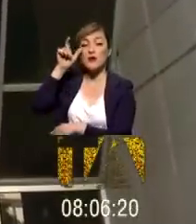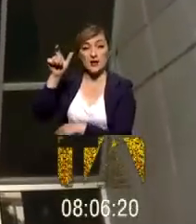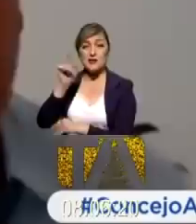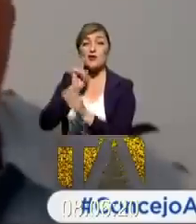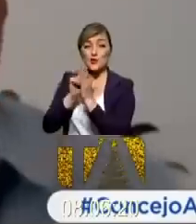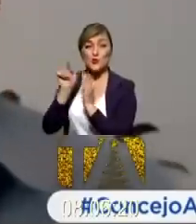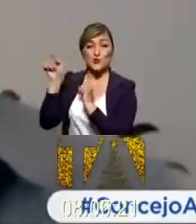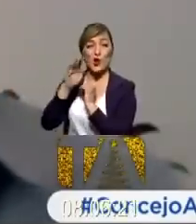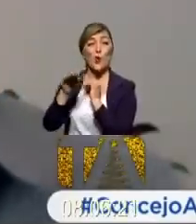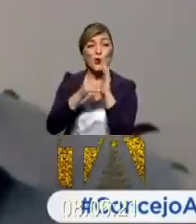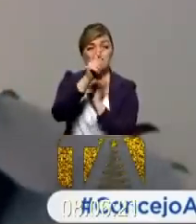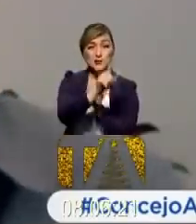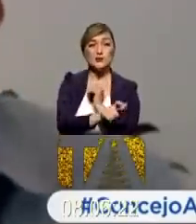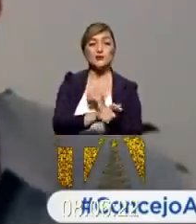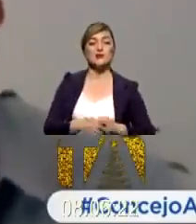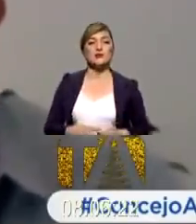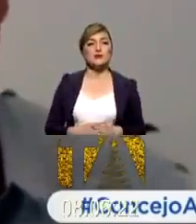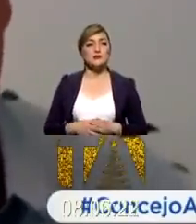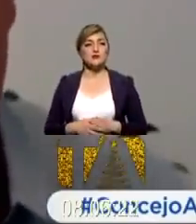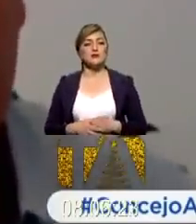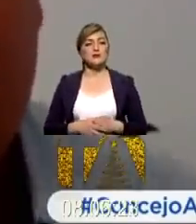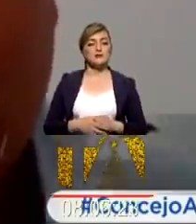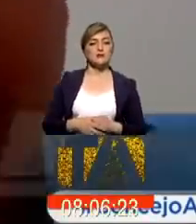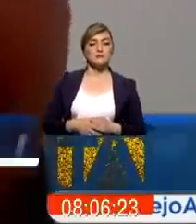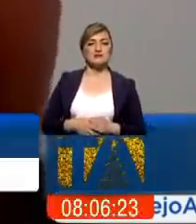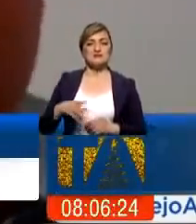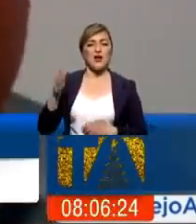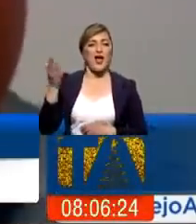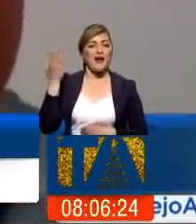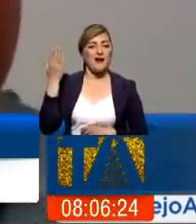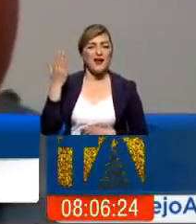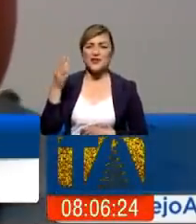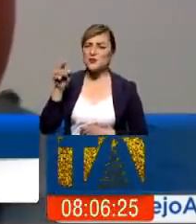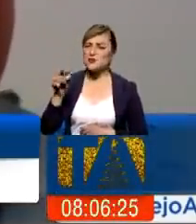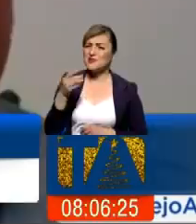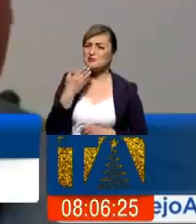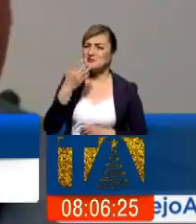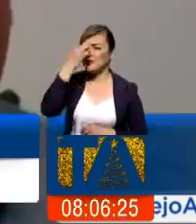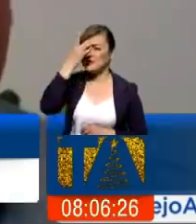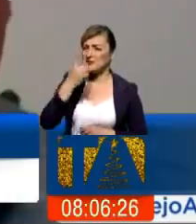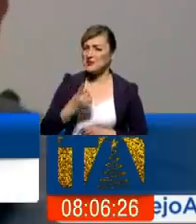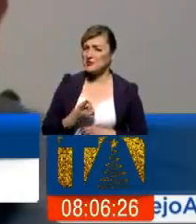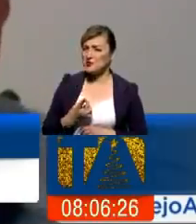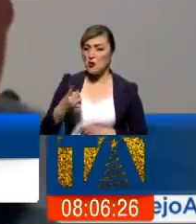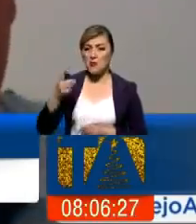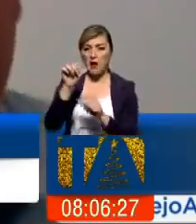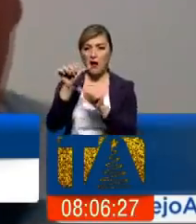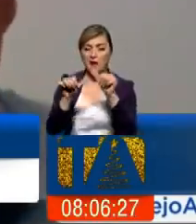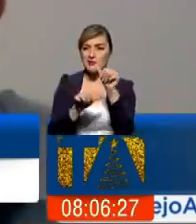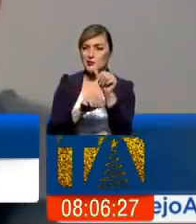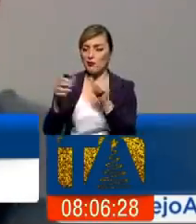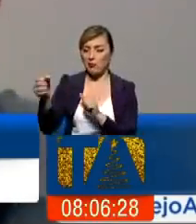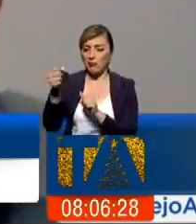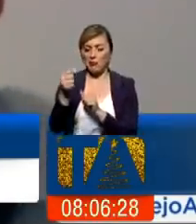la fiscalía. No sé cuáles han sido los parámetros por los cuales usted ha decidido que el señor sea ahora su asesor,